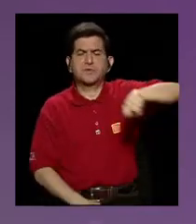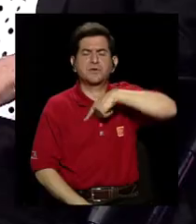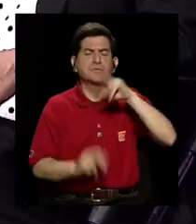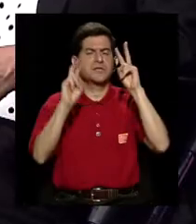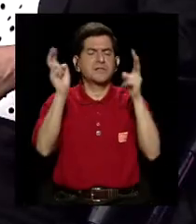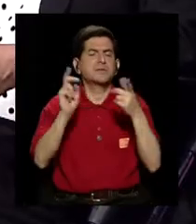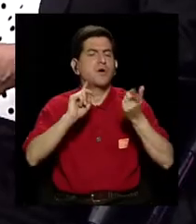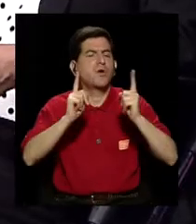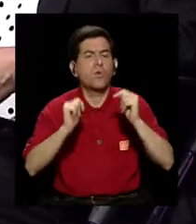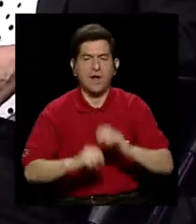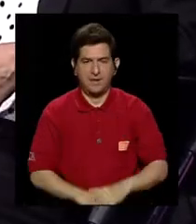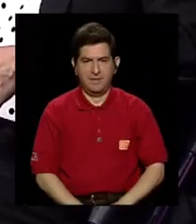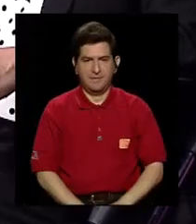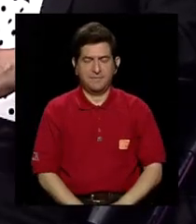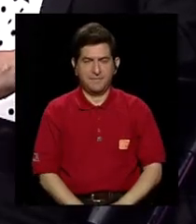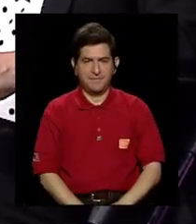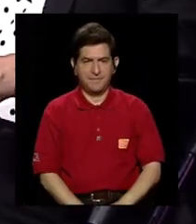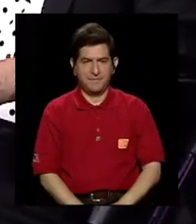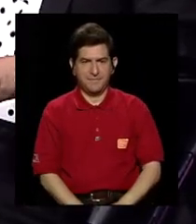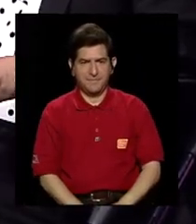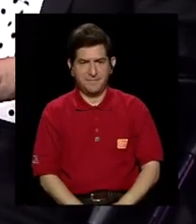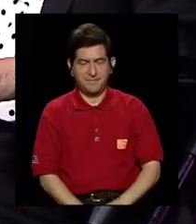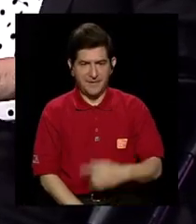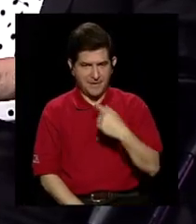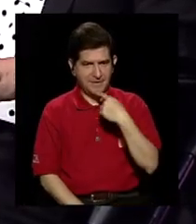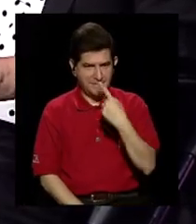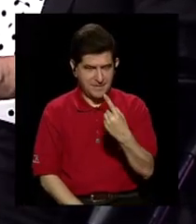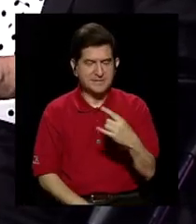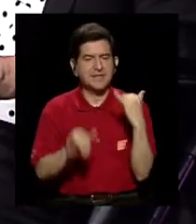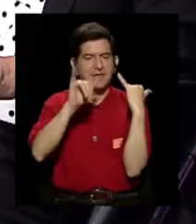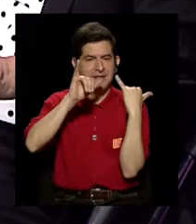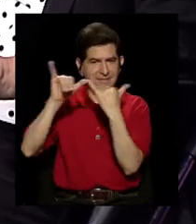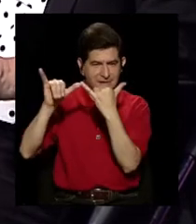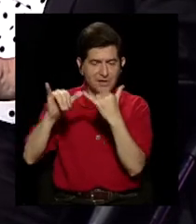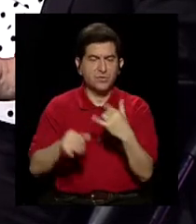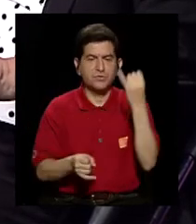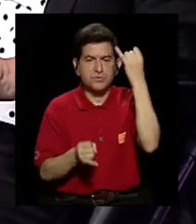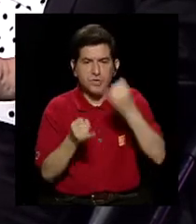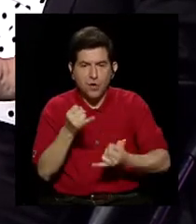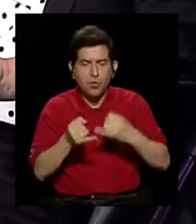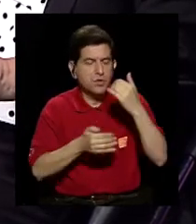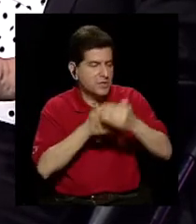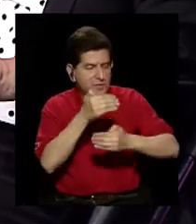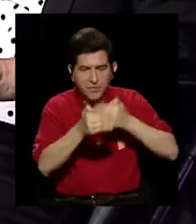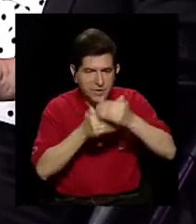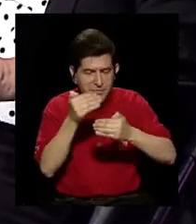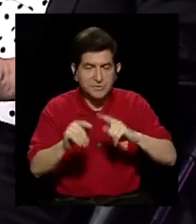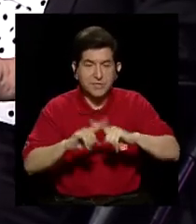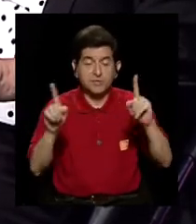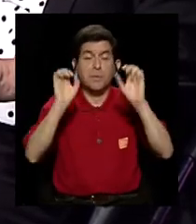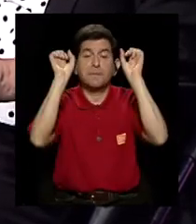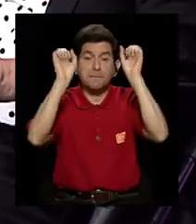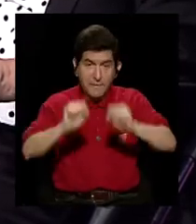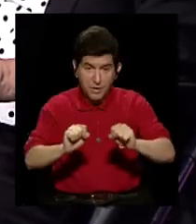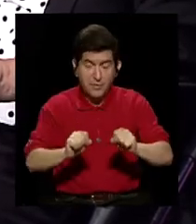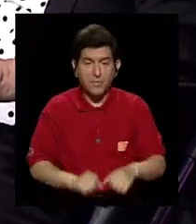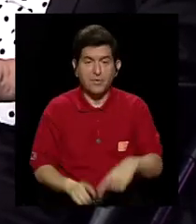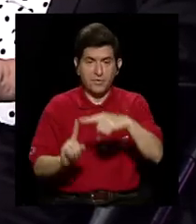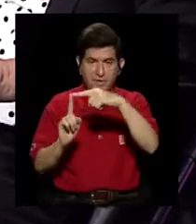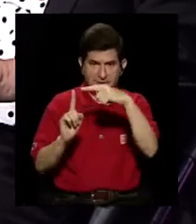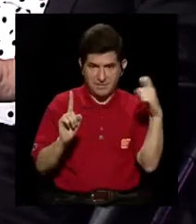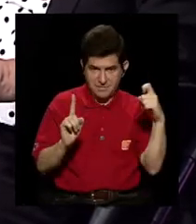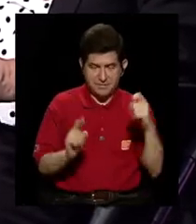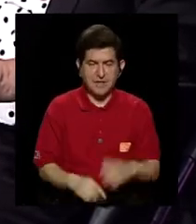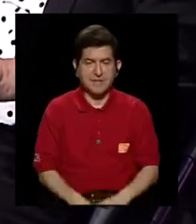tema? Bueno, quería decirles que la denuncia es la última cadena, pero que podemos, desde el punto de vista